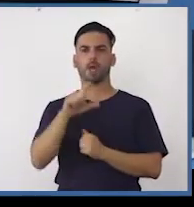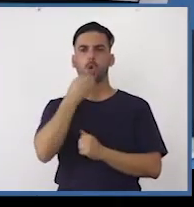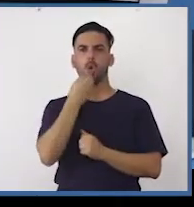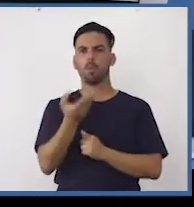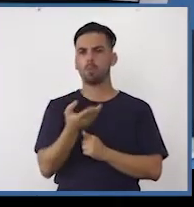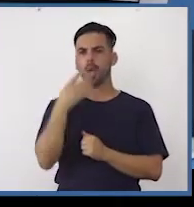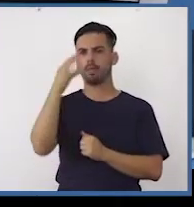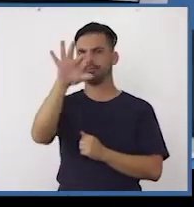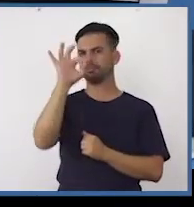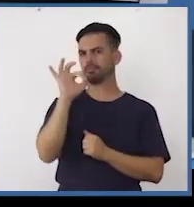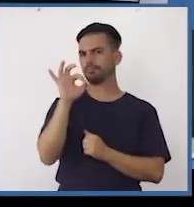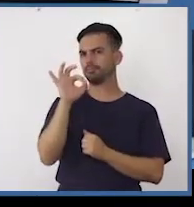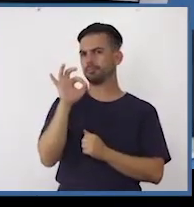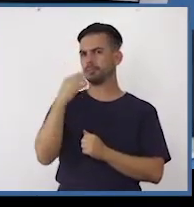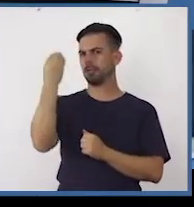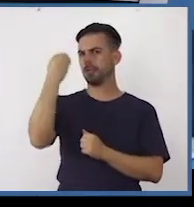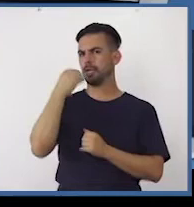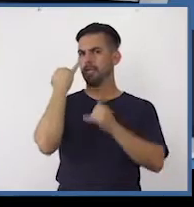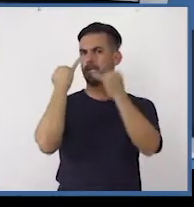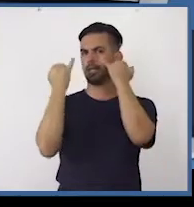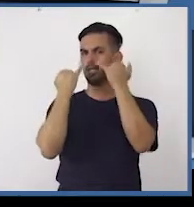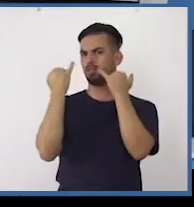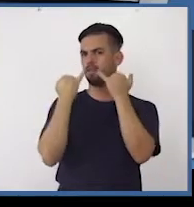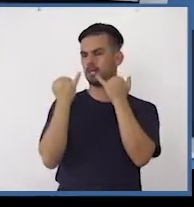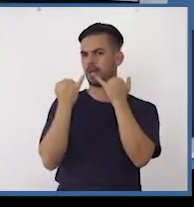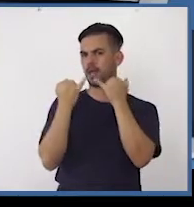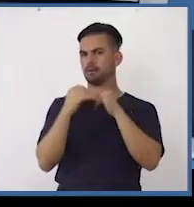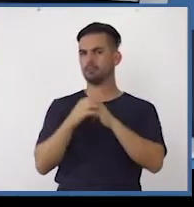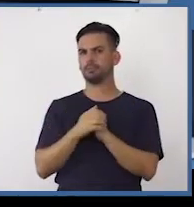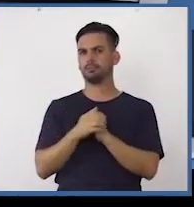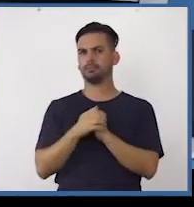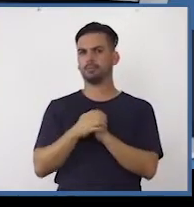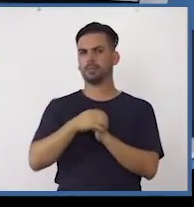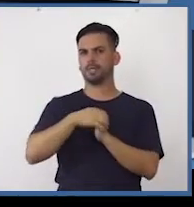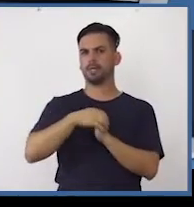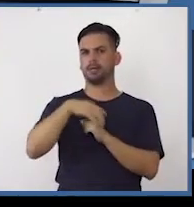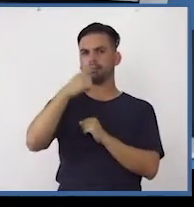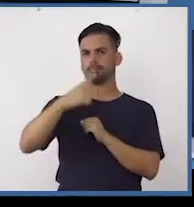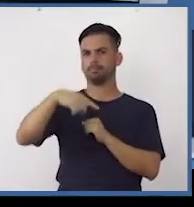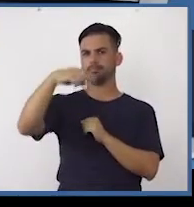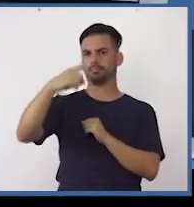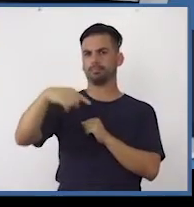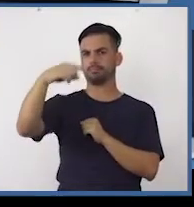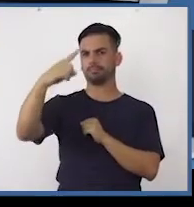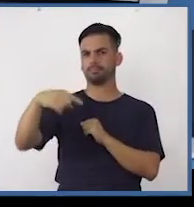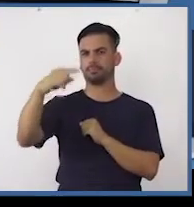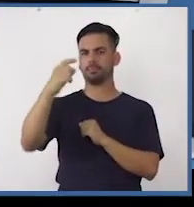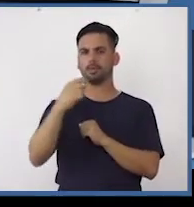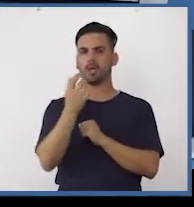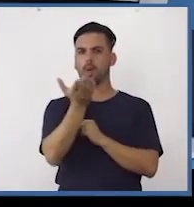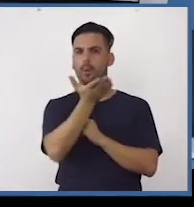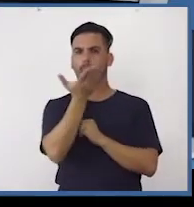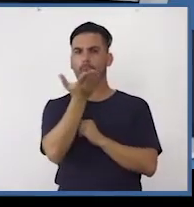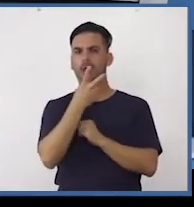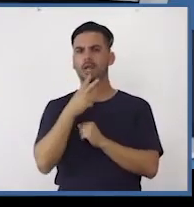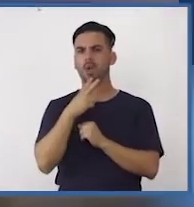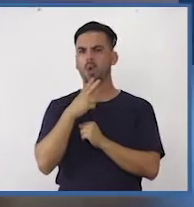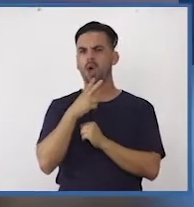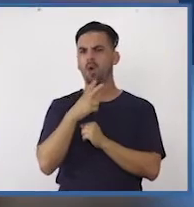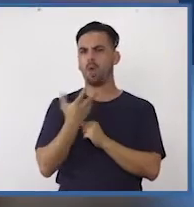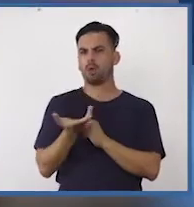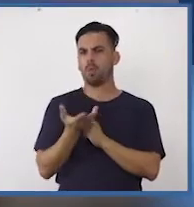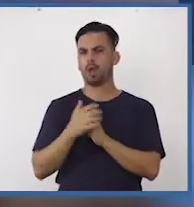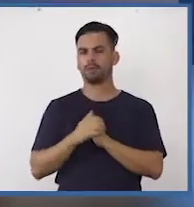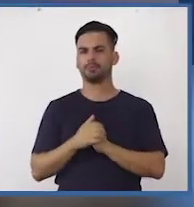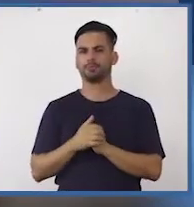acá vamos a ver entonces desde el punto de vista cuantitativo qué podemos hacer para calcular la longitud de onda. Dice que la longitud